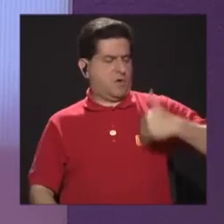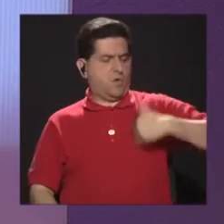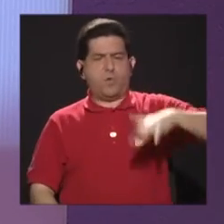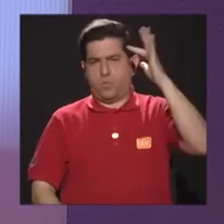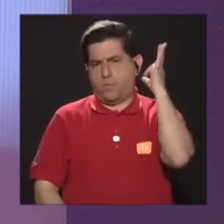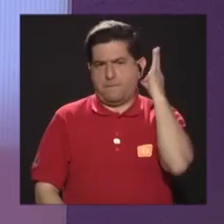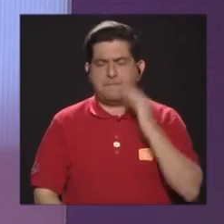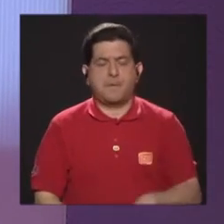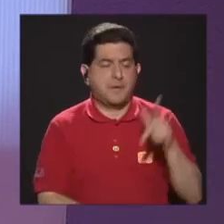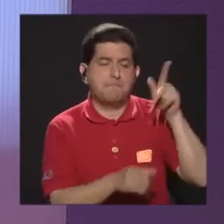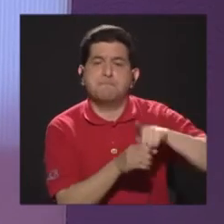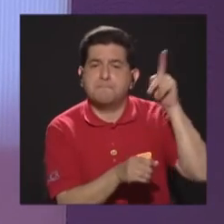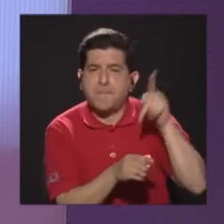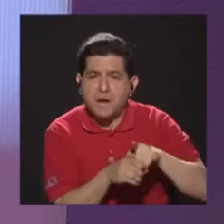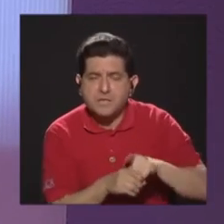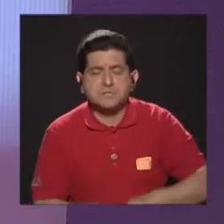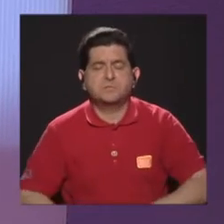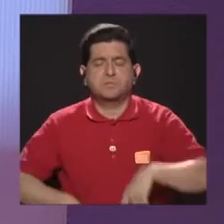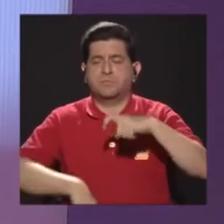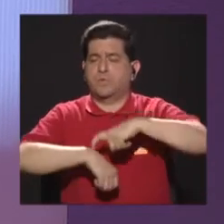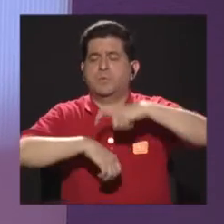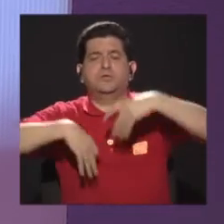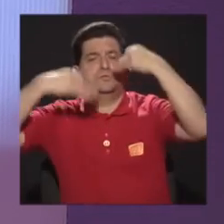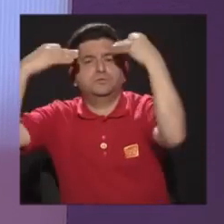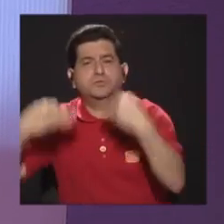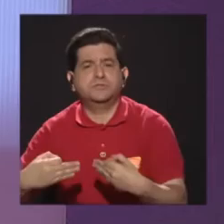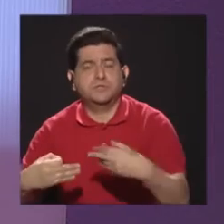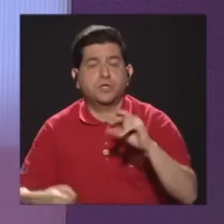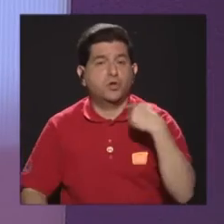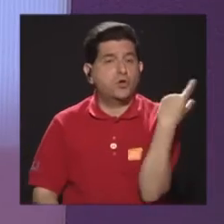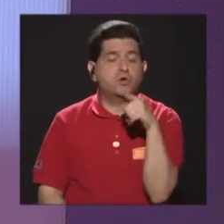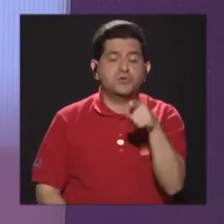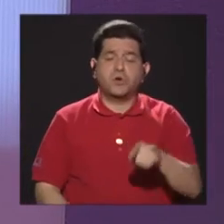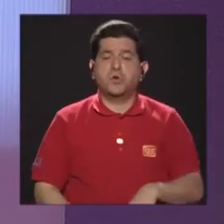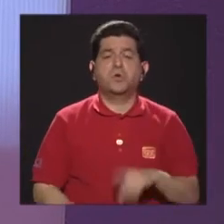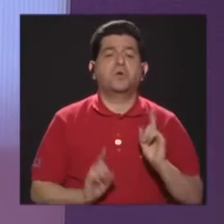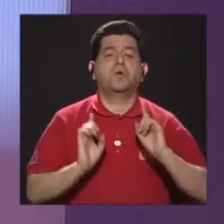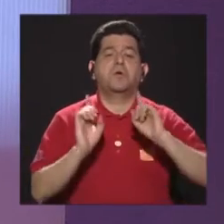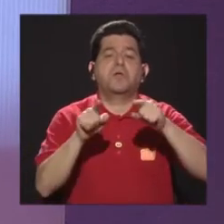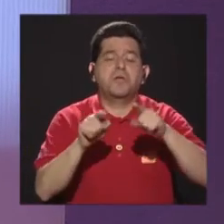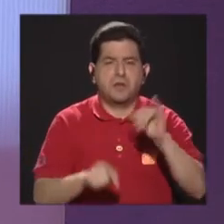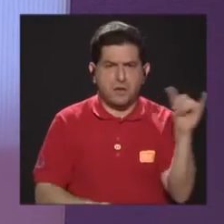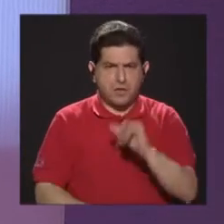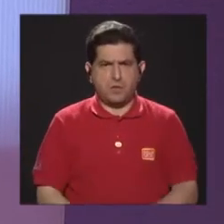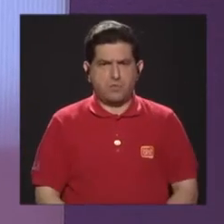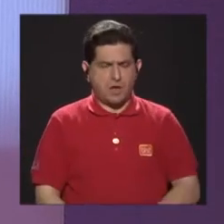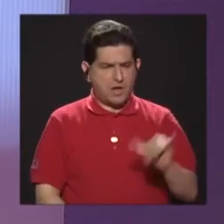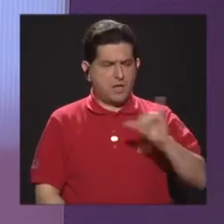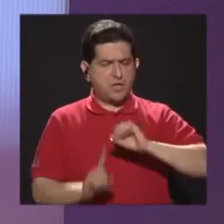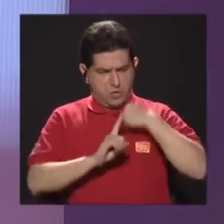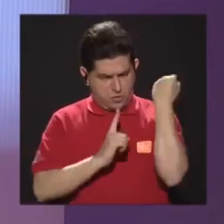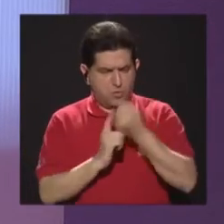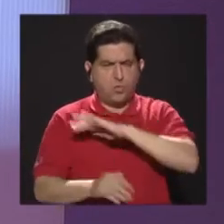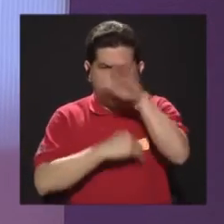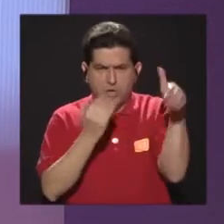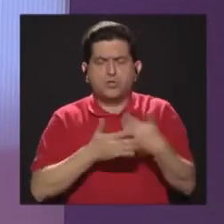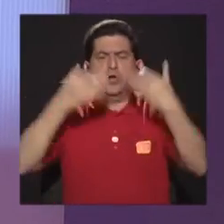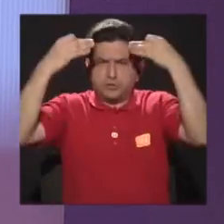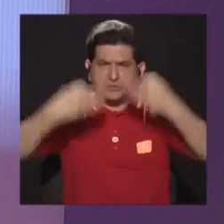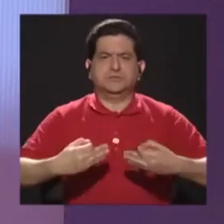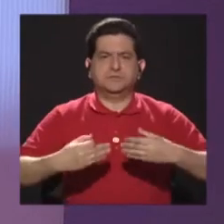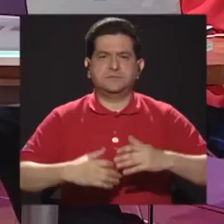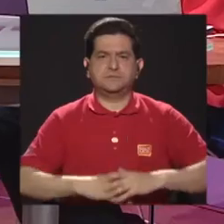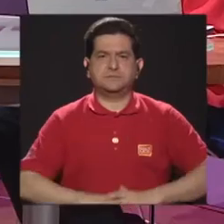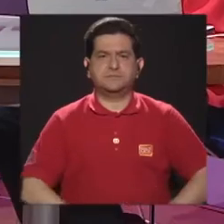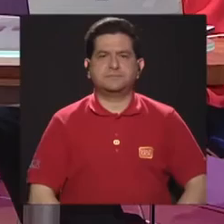mujeres en la participación, en la toma de decisiones, no solamente estar ahí, sino estar también en igualdad de condiciones para poder tomar esas